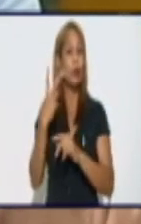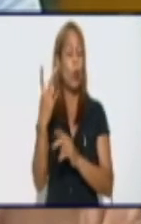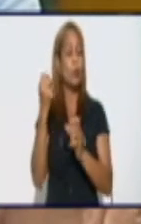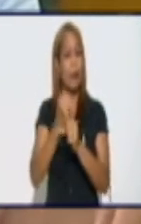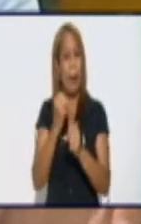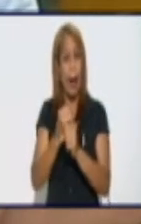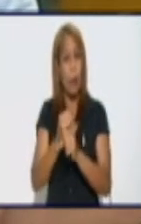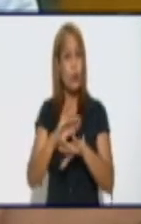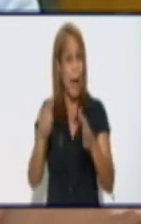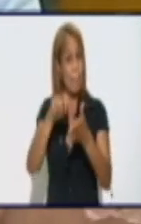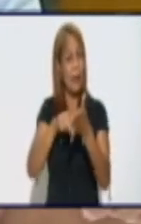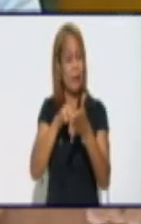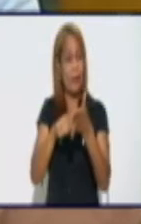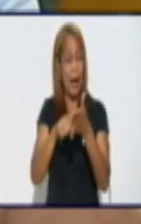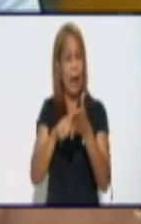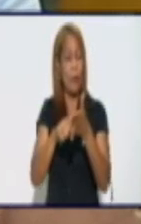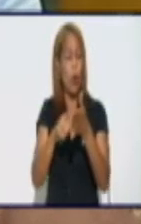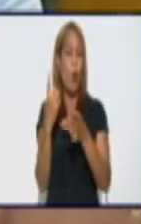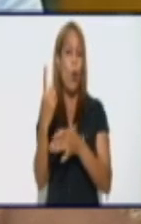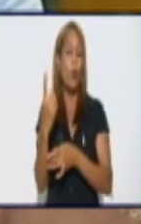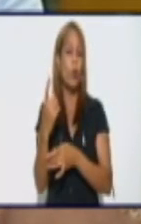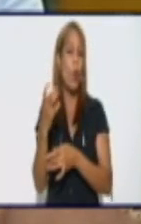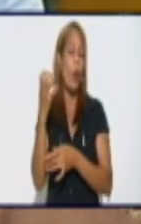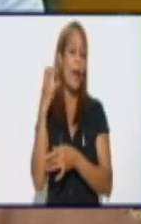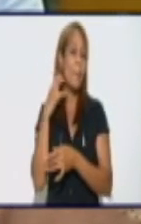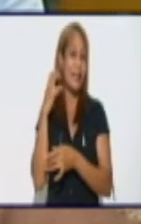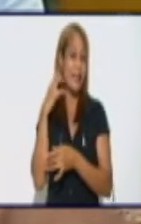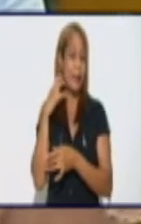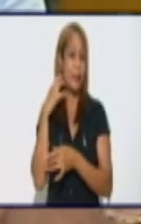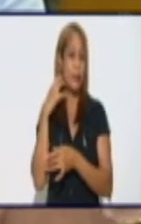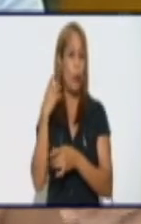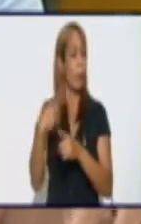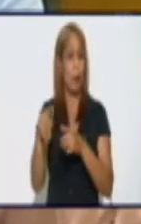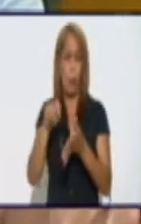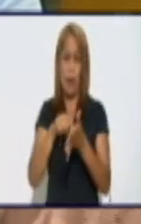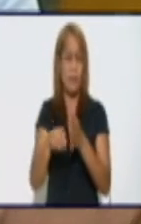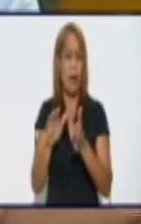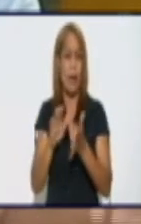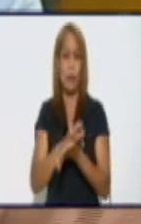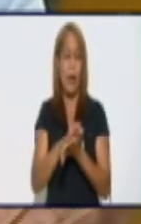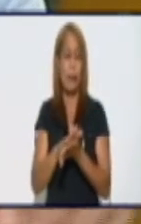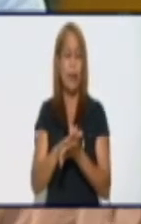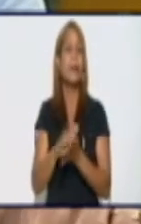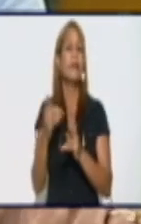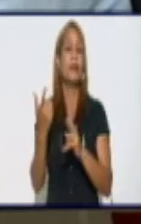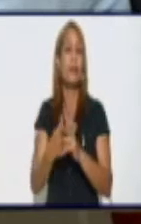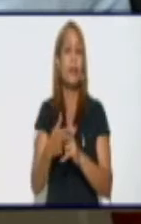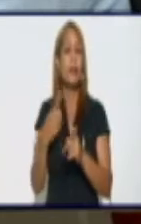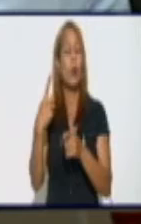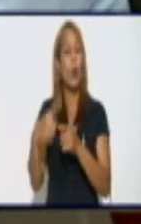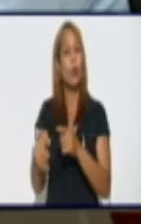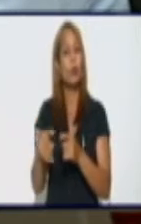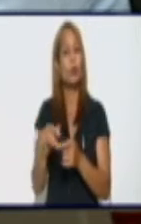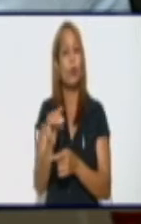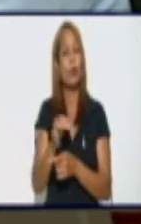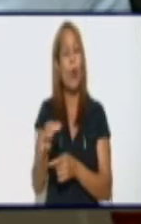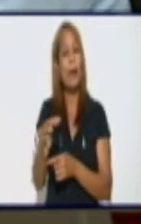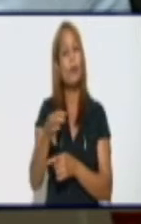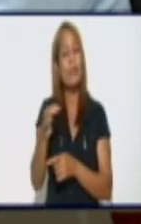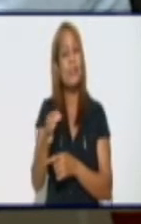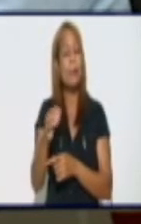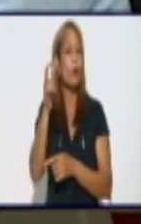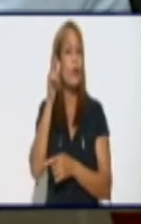en san francisco en manzanillo que estaba previsto un mantenimiento y en el circuito que alimenta el municipio de boya